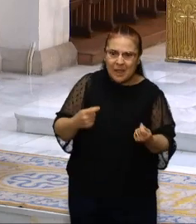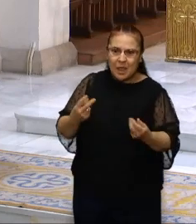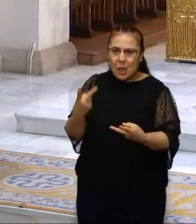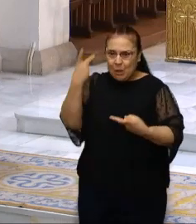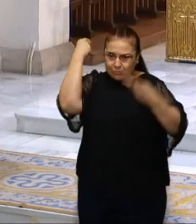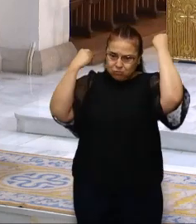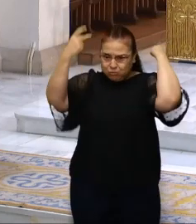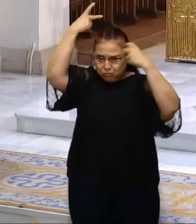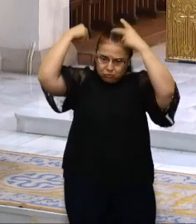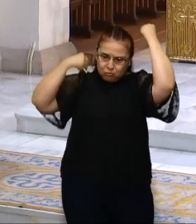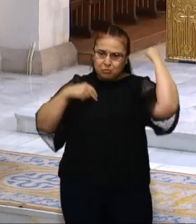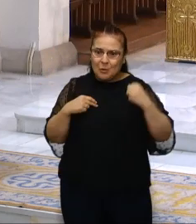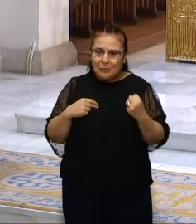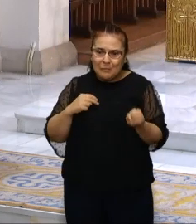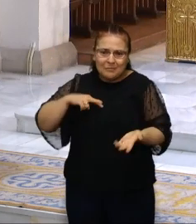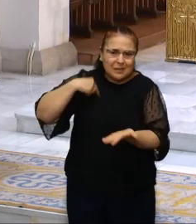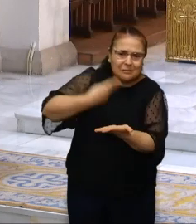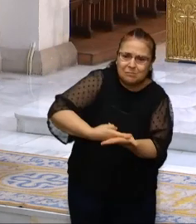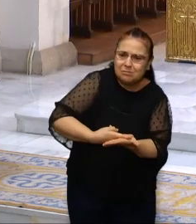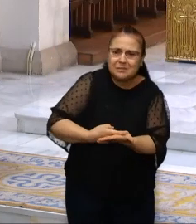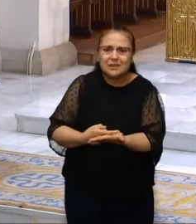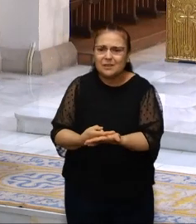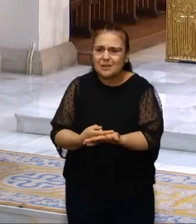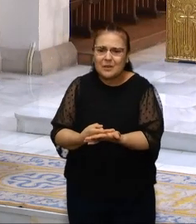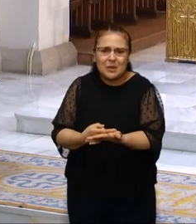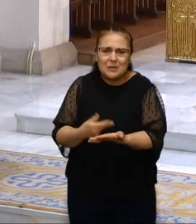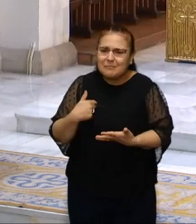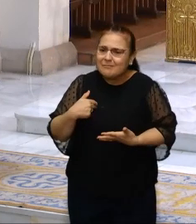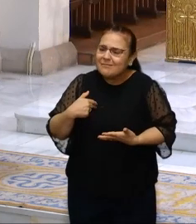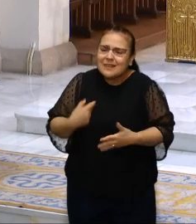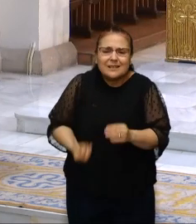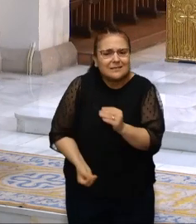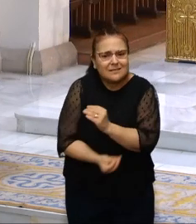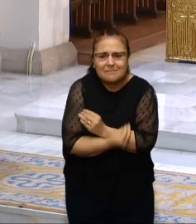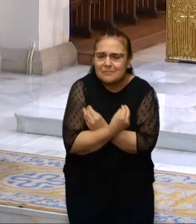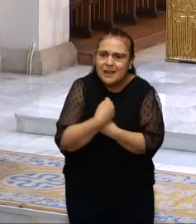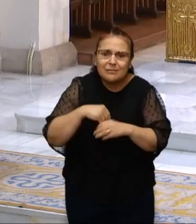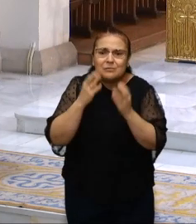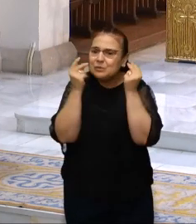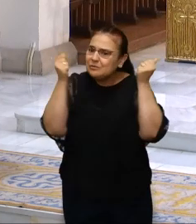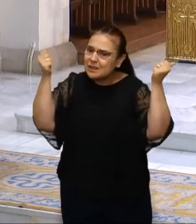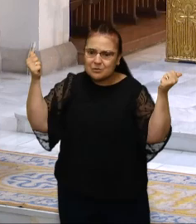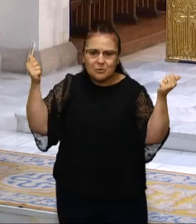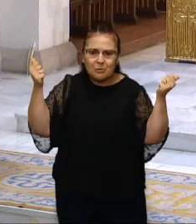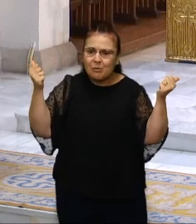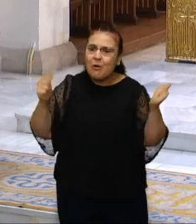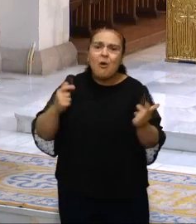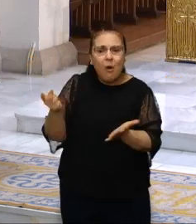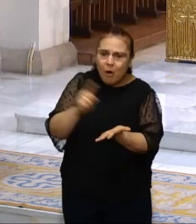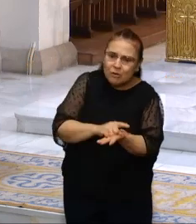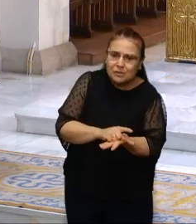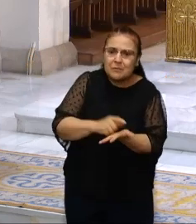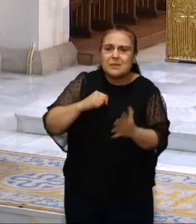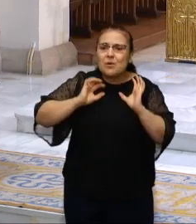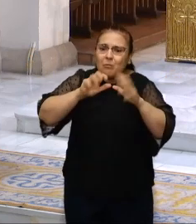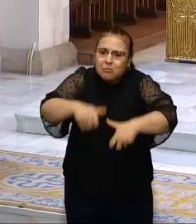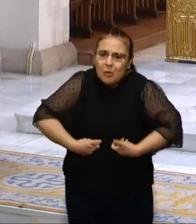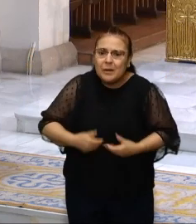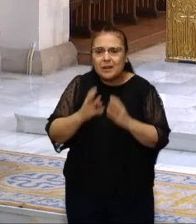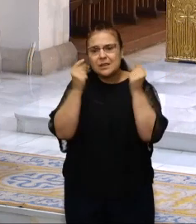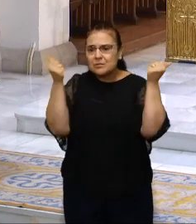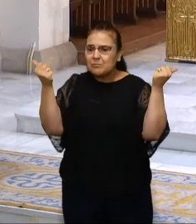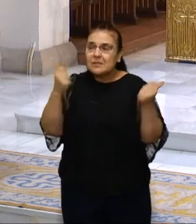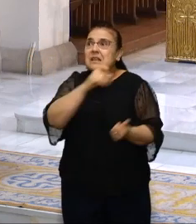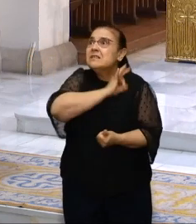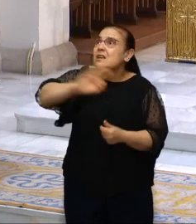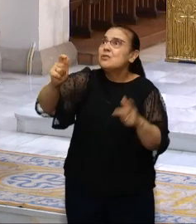por tierra y dijo: desnudo salí del vientre de mi madre y desnudo volveré a él. El Señor me lo dio,